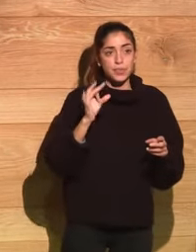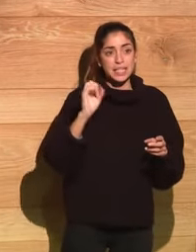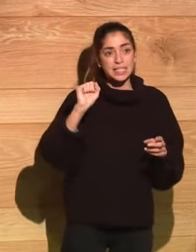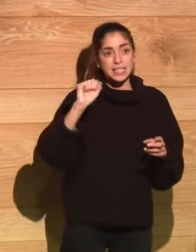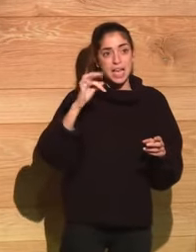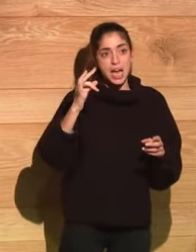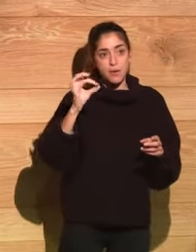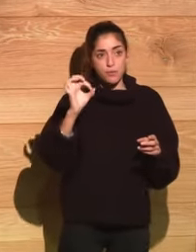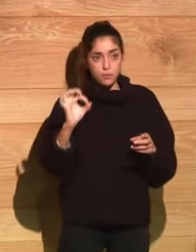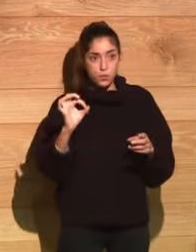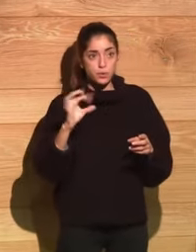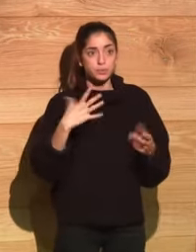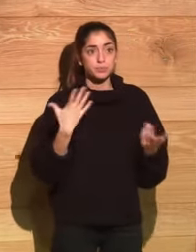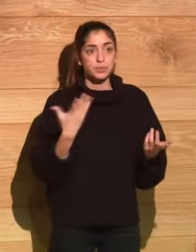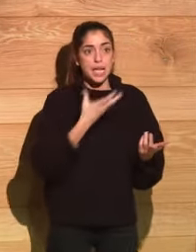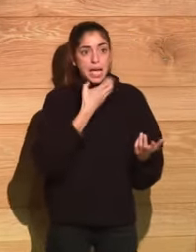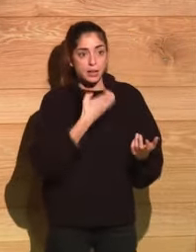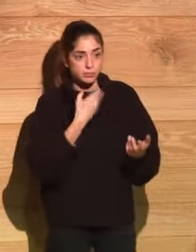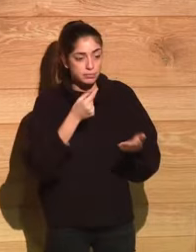del Fedro, ¿no?